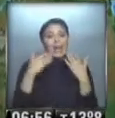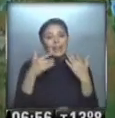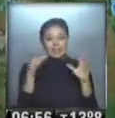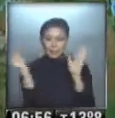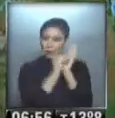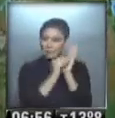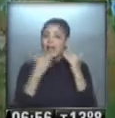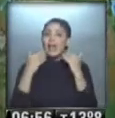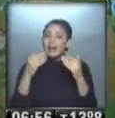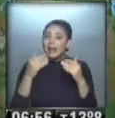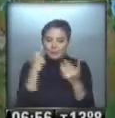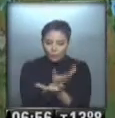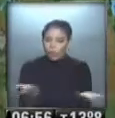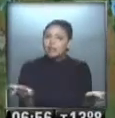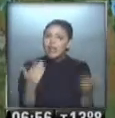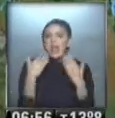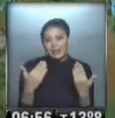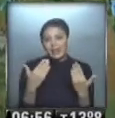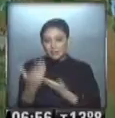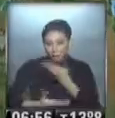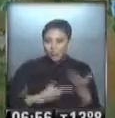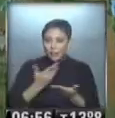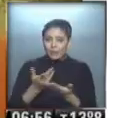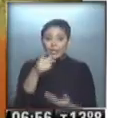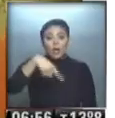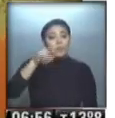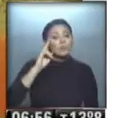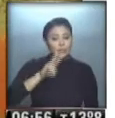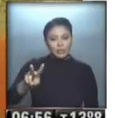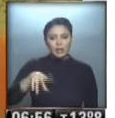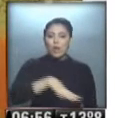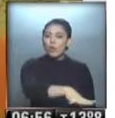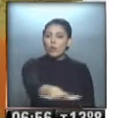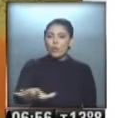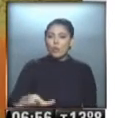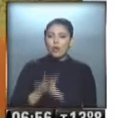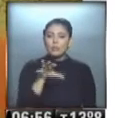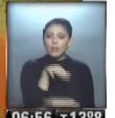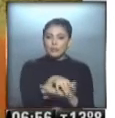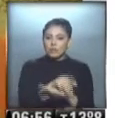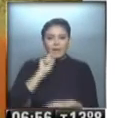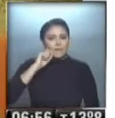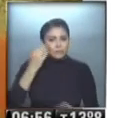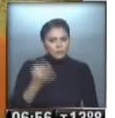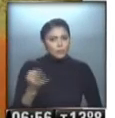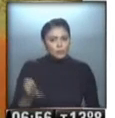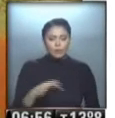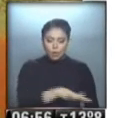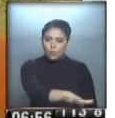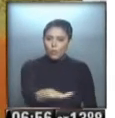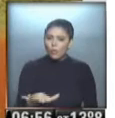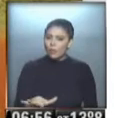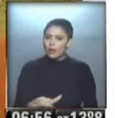el mensaje, gracias por mostrarlo, gracias por compartir. Fíjense qué paisaje en esa zona de Misiones. Hermoso. Fíjense qué lindo